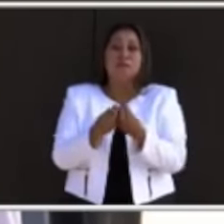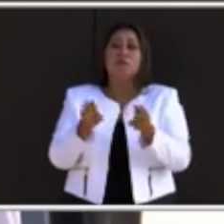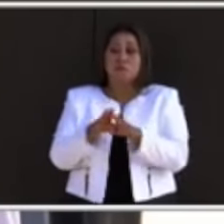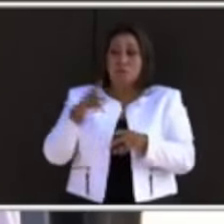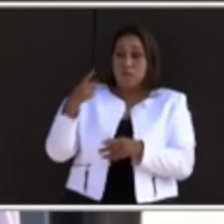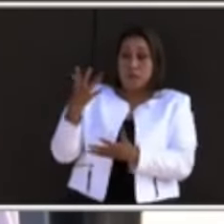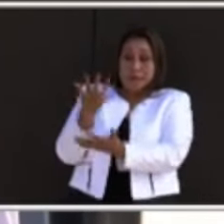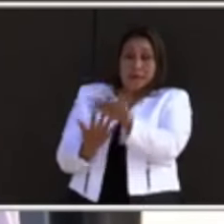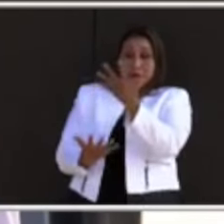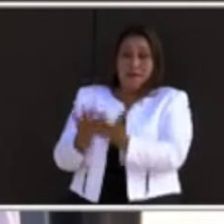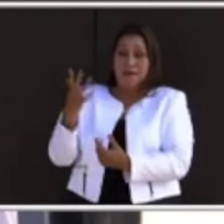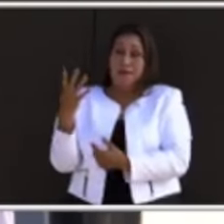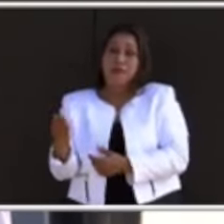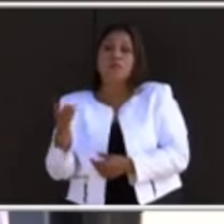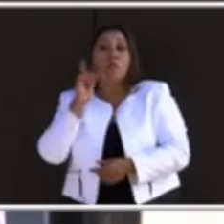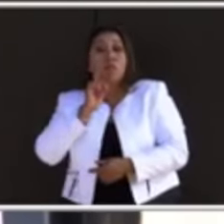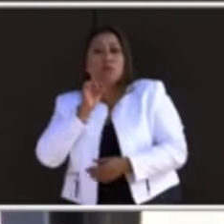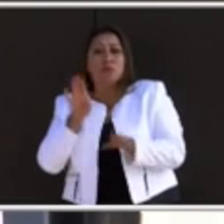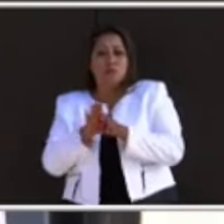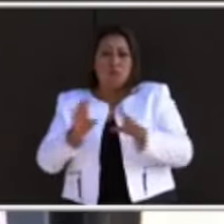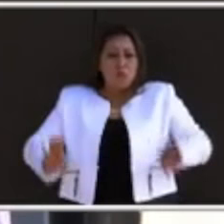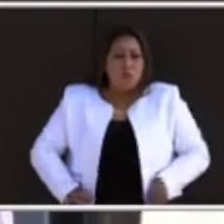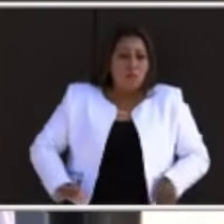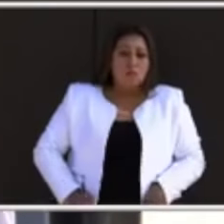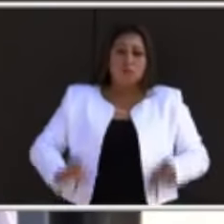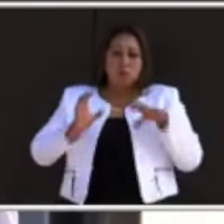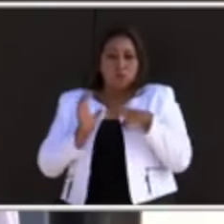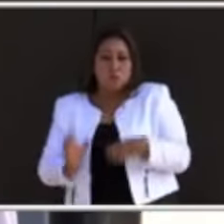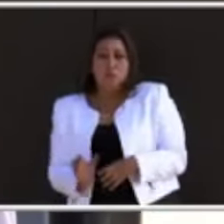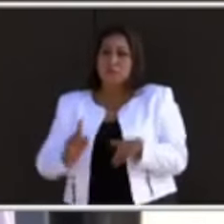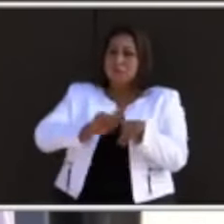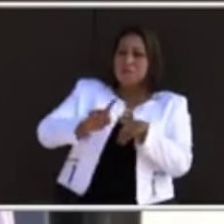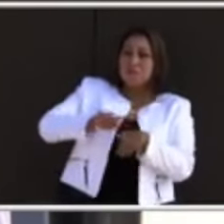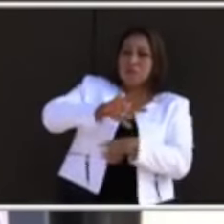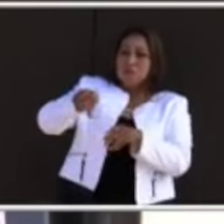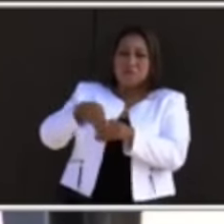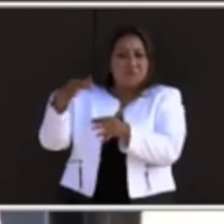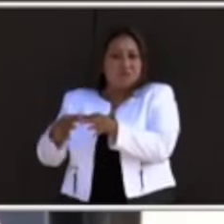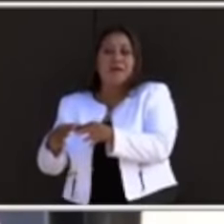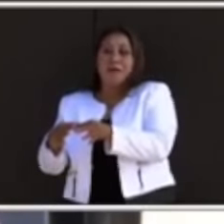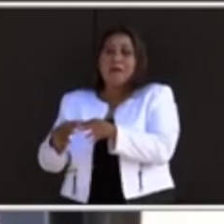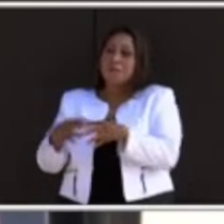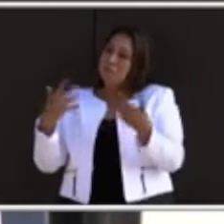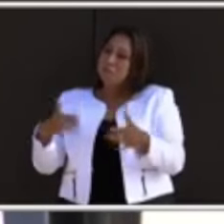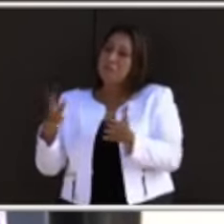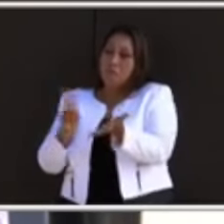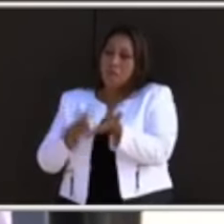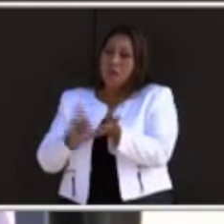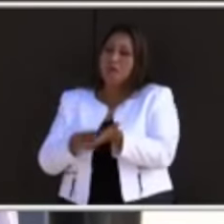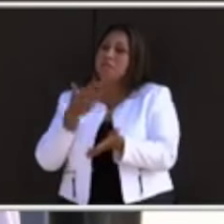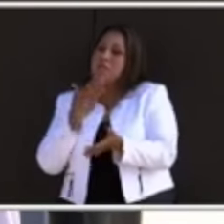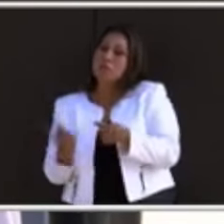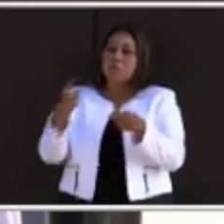no por una concesión del gobernador Yunes. Lo estarán porque merecen participar en esta tarea